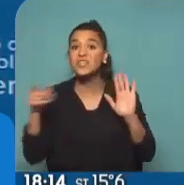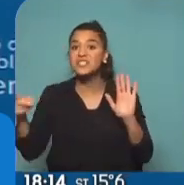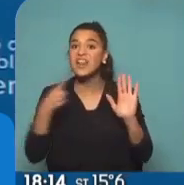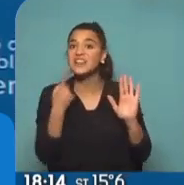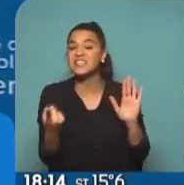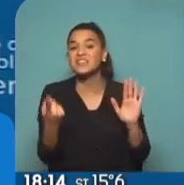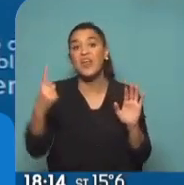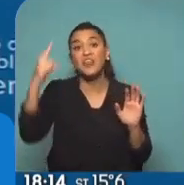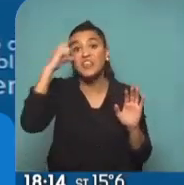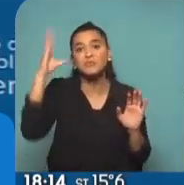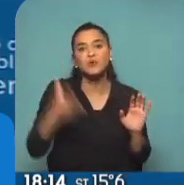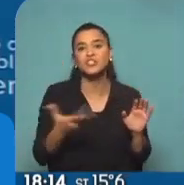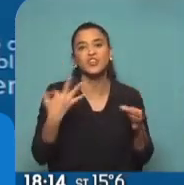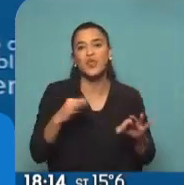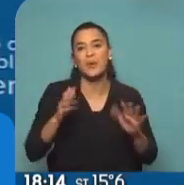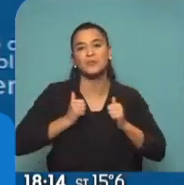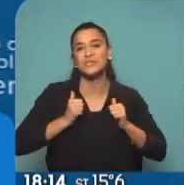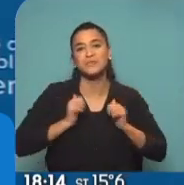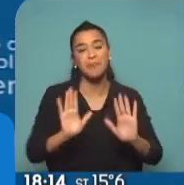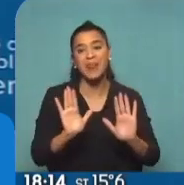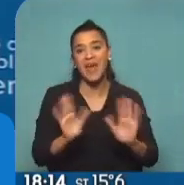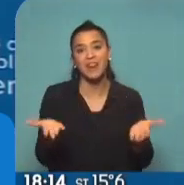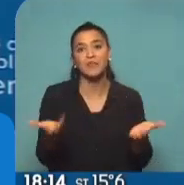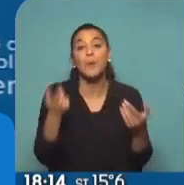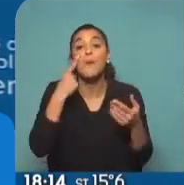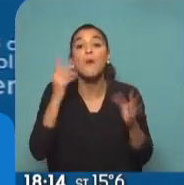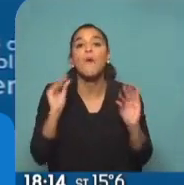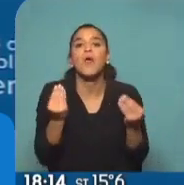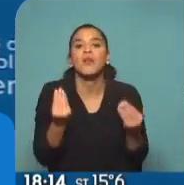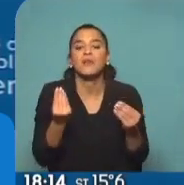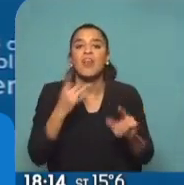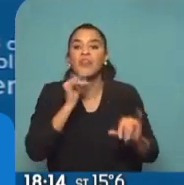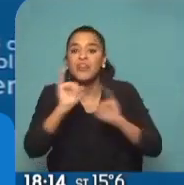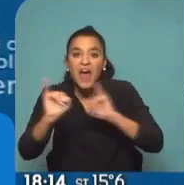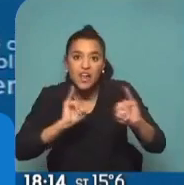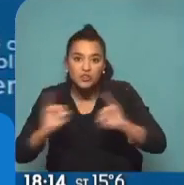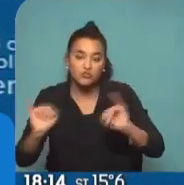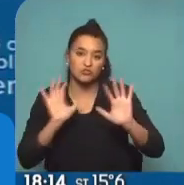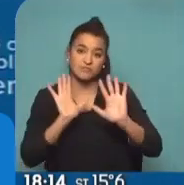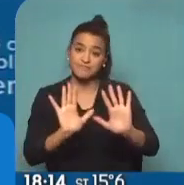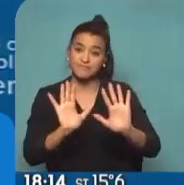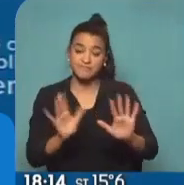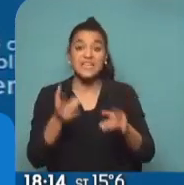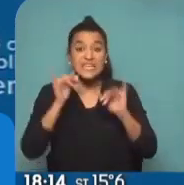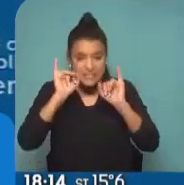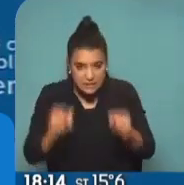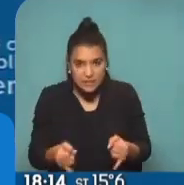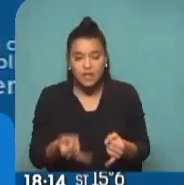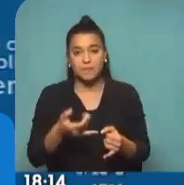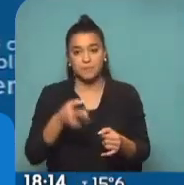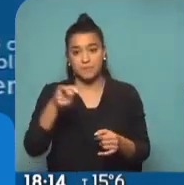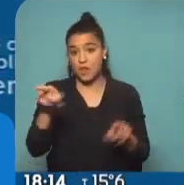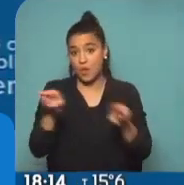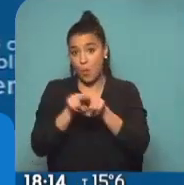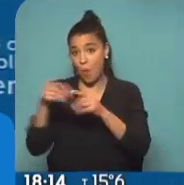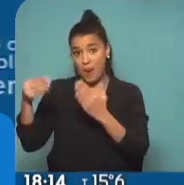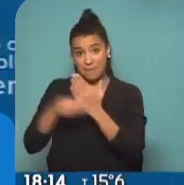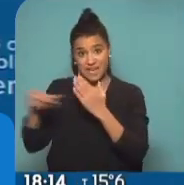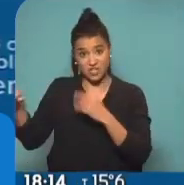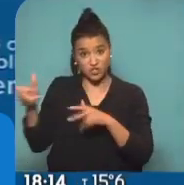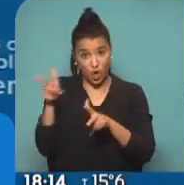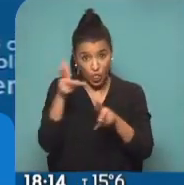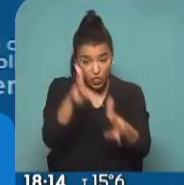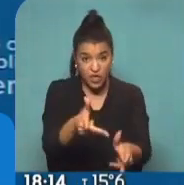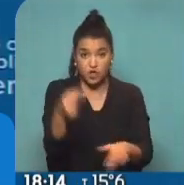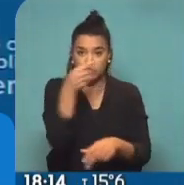carga del 10%, bueno, vamos a ver cuándo comienzan a llegar los datos de esa provincia. Lo que sí está garantizado, como lo ha dicho el ministro durante